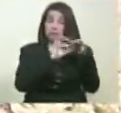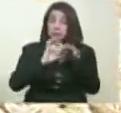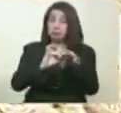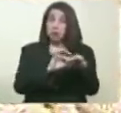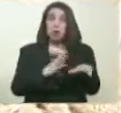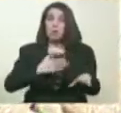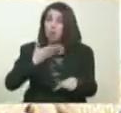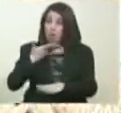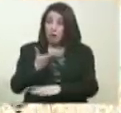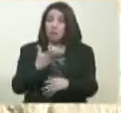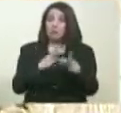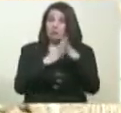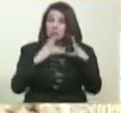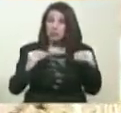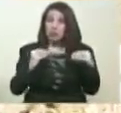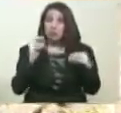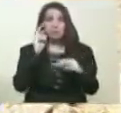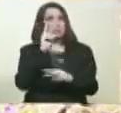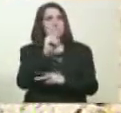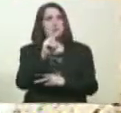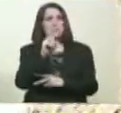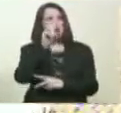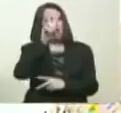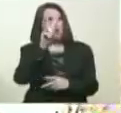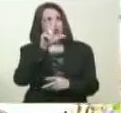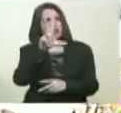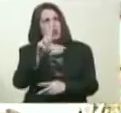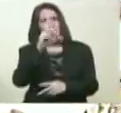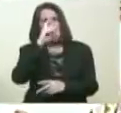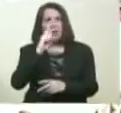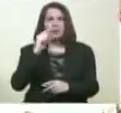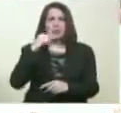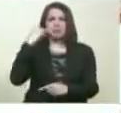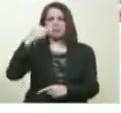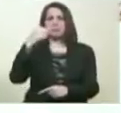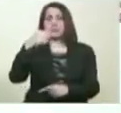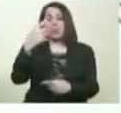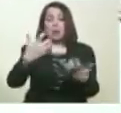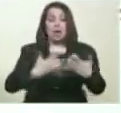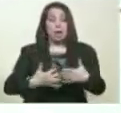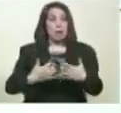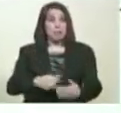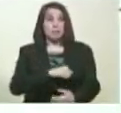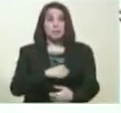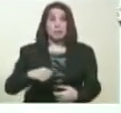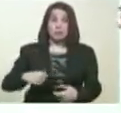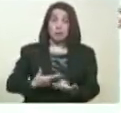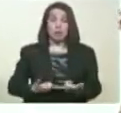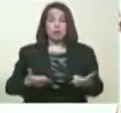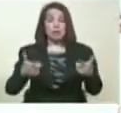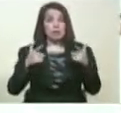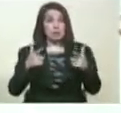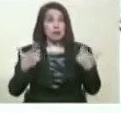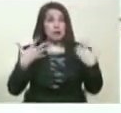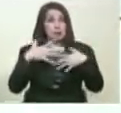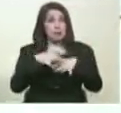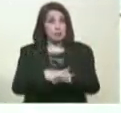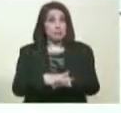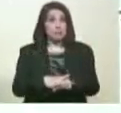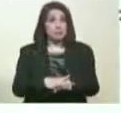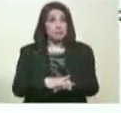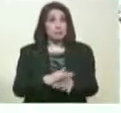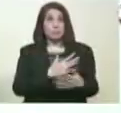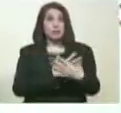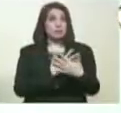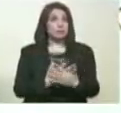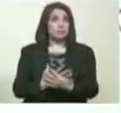podemos y visualicemos 2-3 años. Del futuro de todas estas plantas privadas, de todas las plantas mixtas, etcétera. Estamos dispuestos